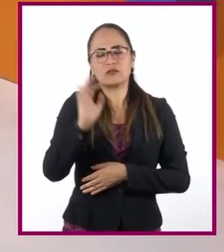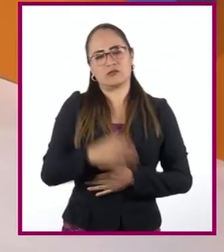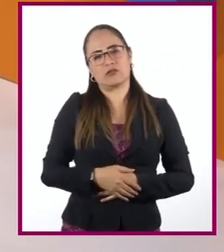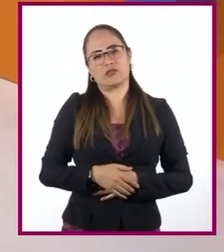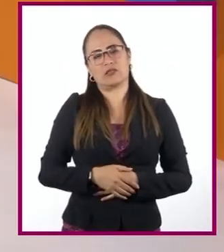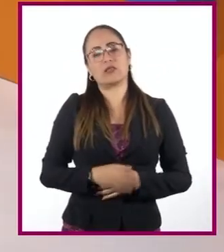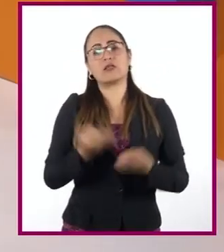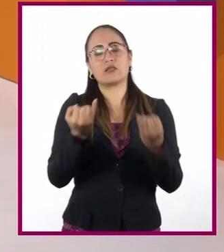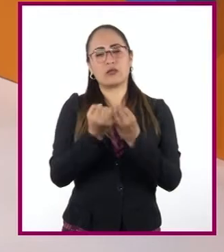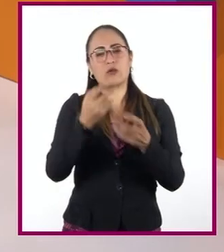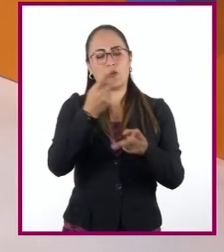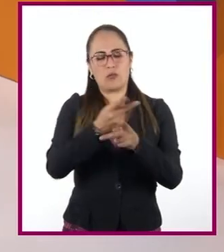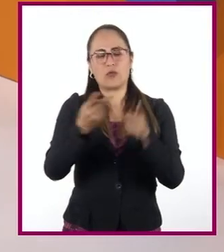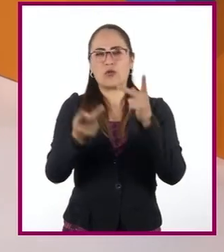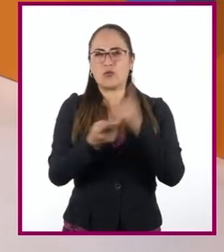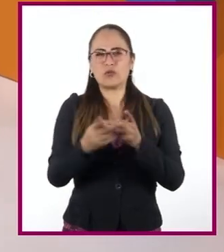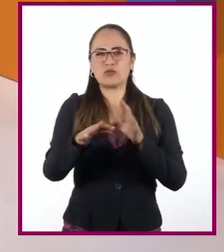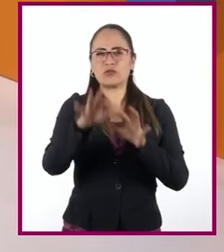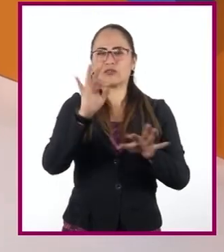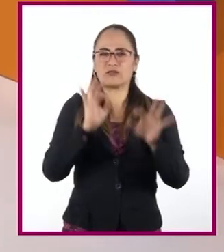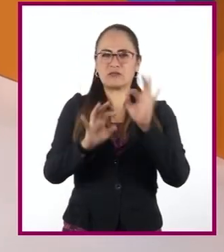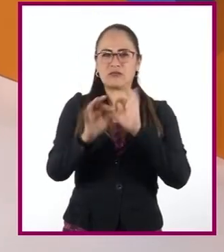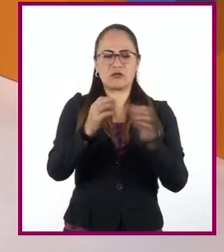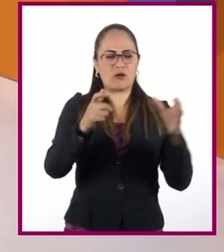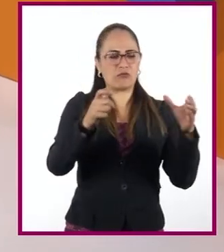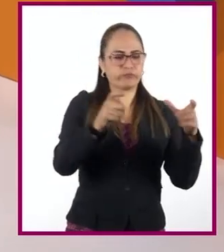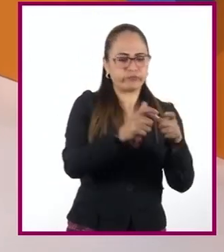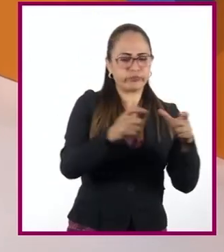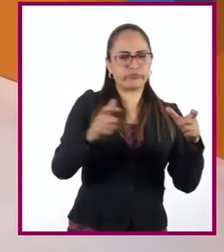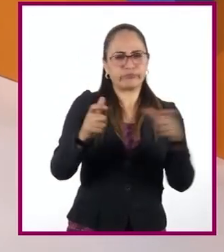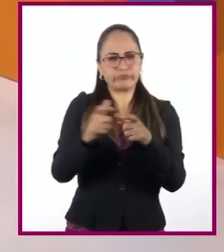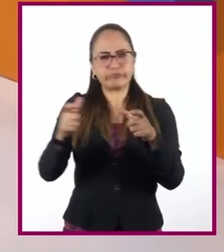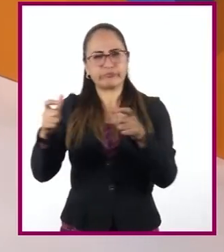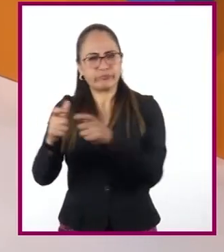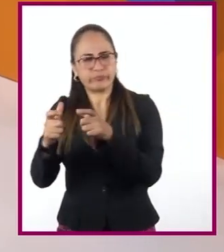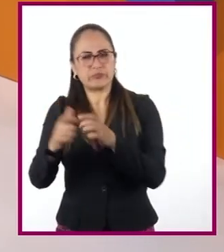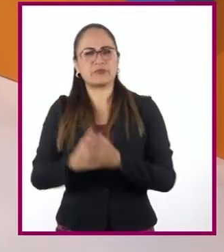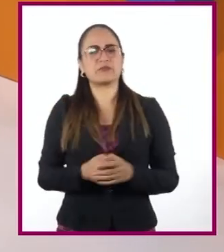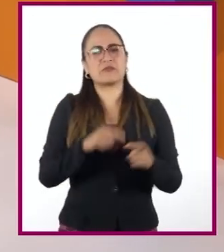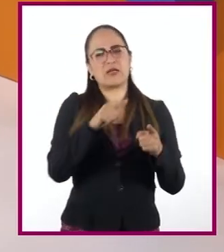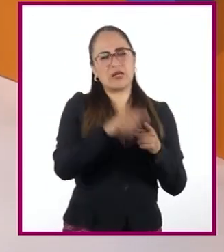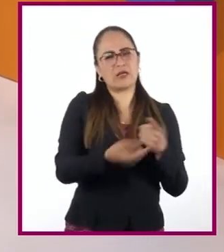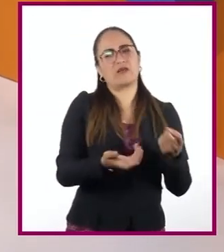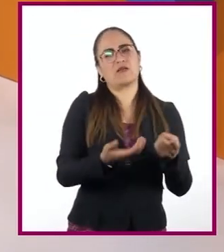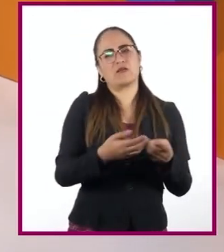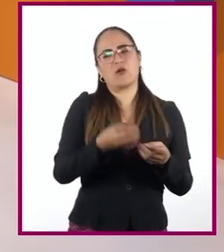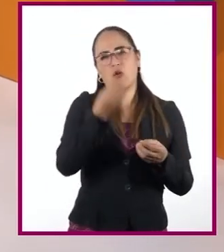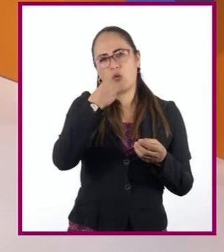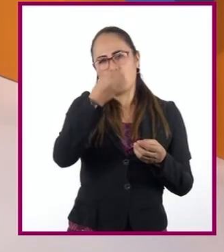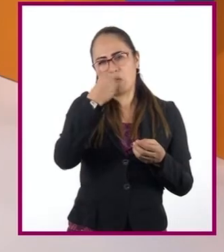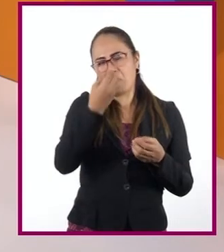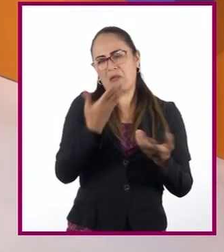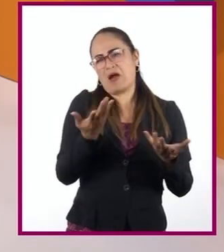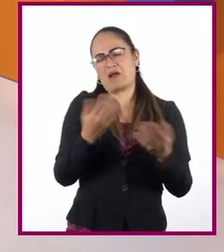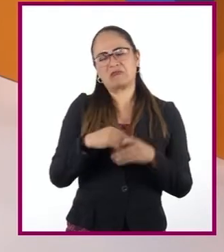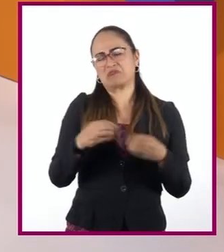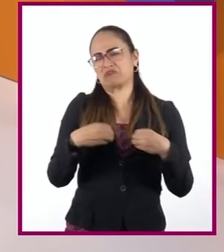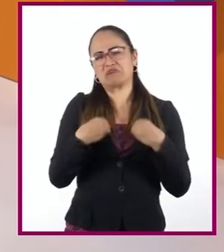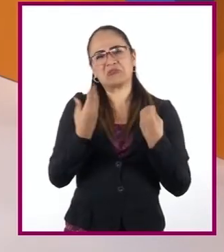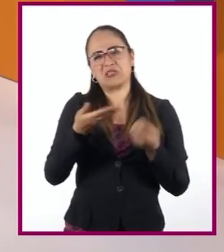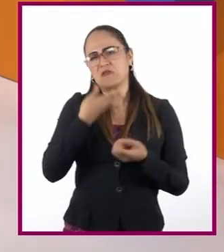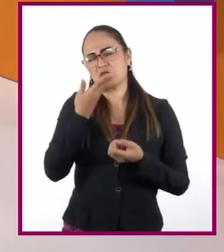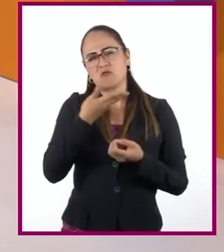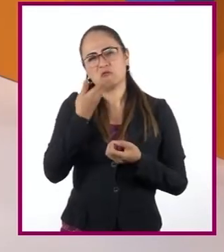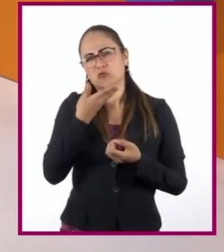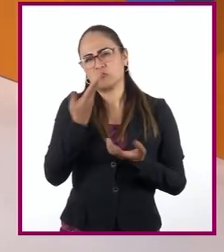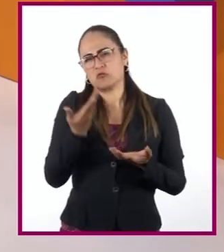productos seleccionados para la encuesta están agrupados en categorías que indican su consumo en la vida cotidiana.